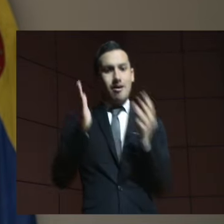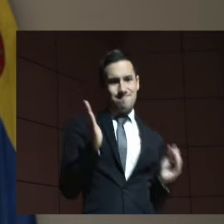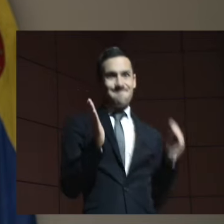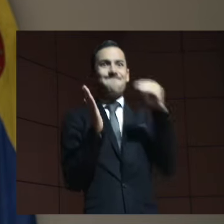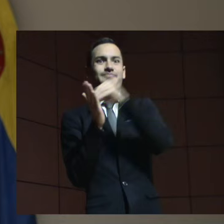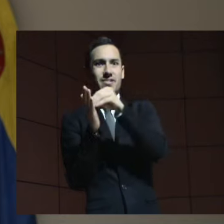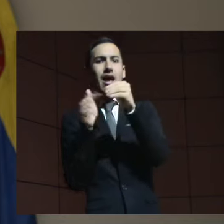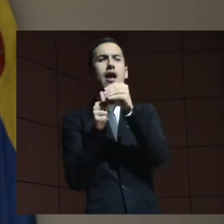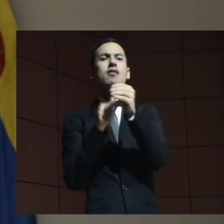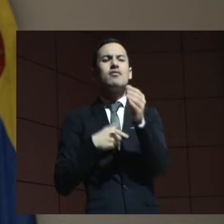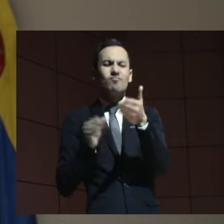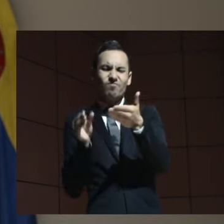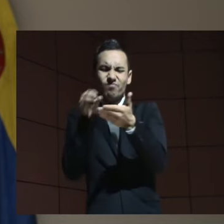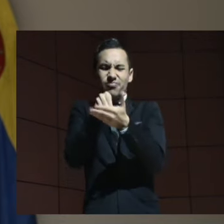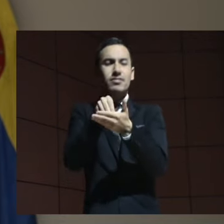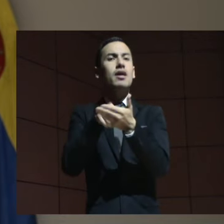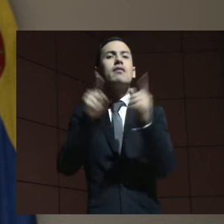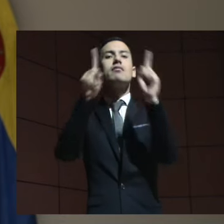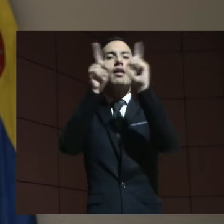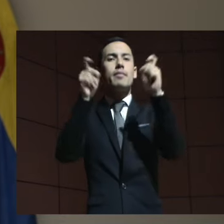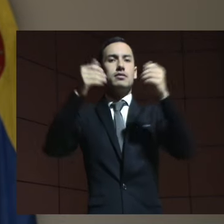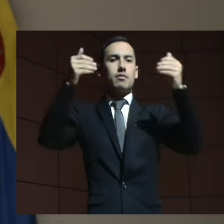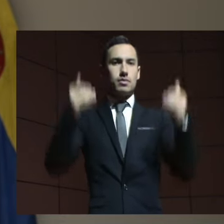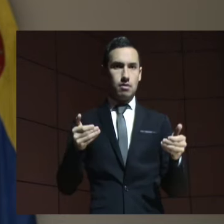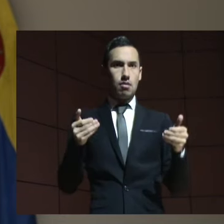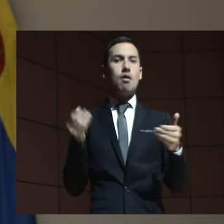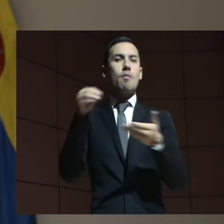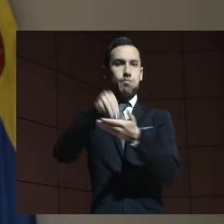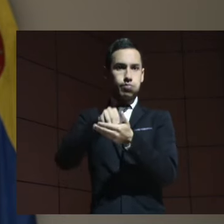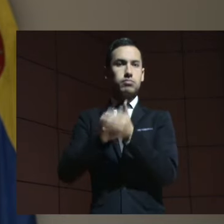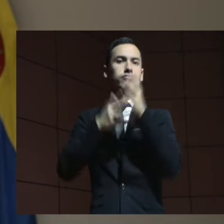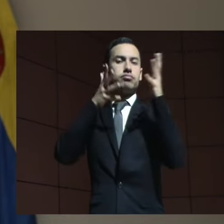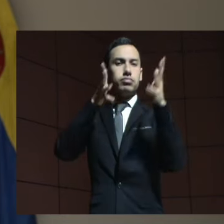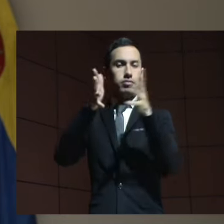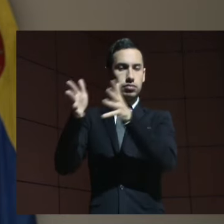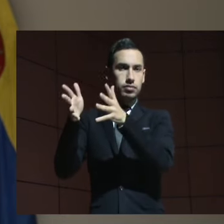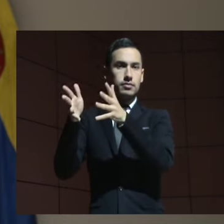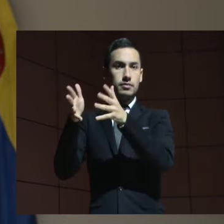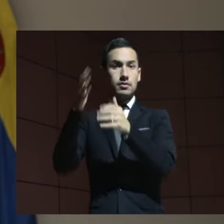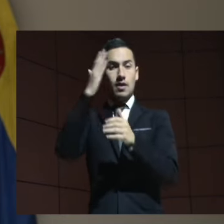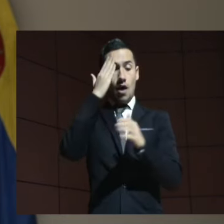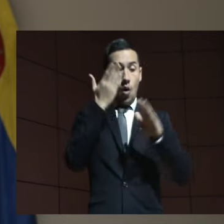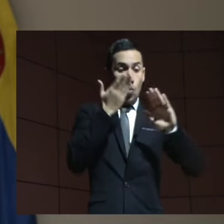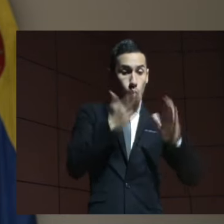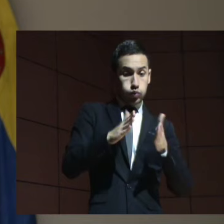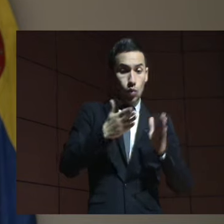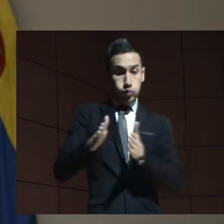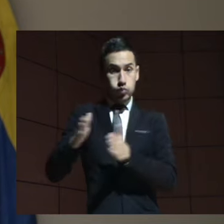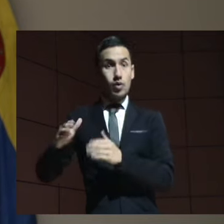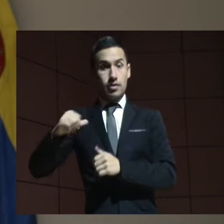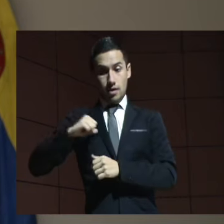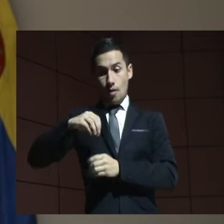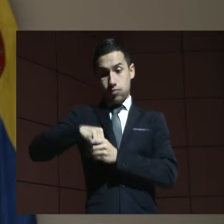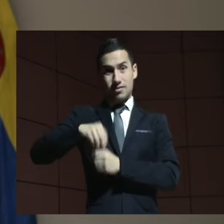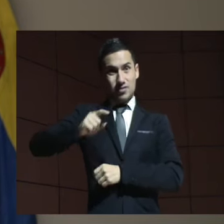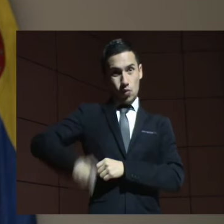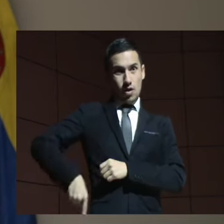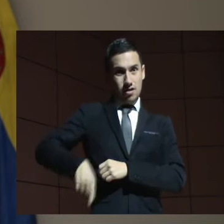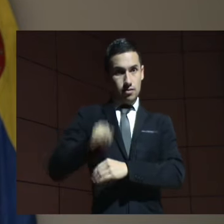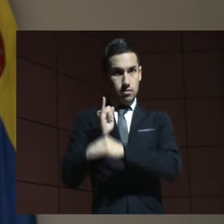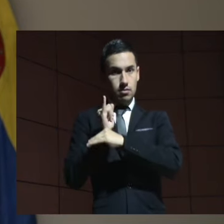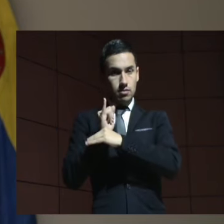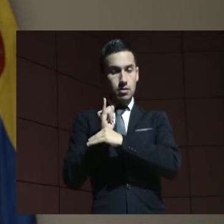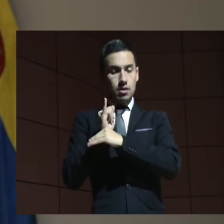incluirá este módulo de formación sobre discapacidad. Igualmente, en el curso concurso que la